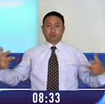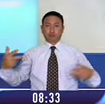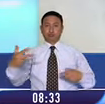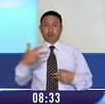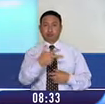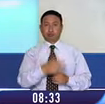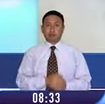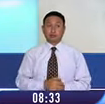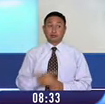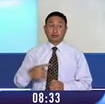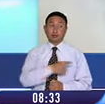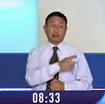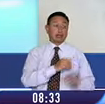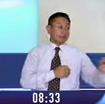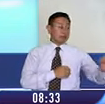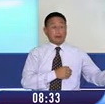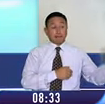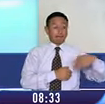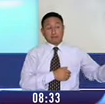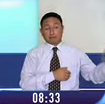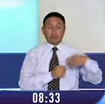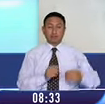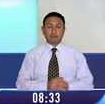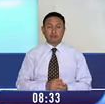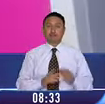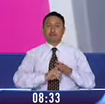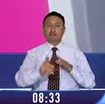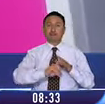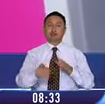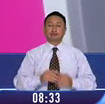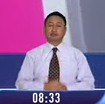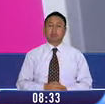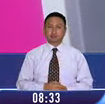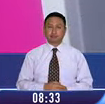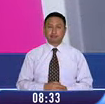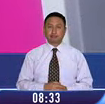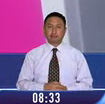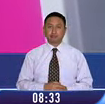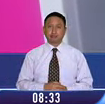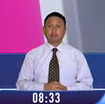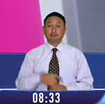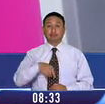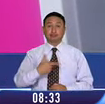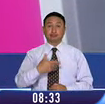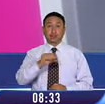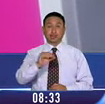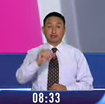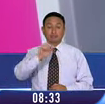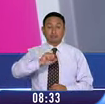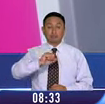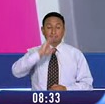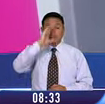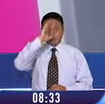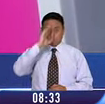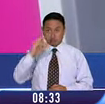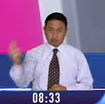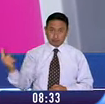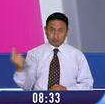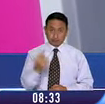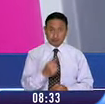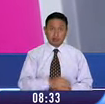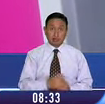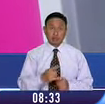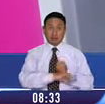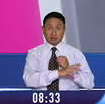por lo que dieron aviso a sus compinches y huyeron. Se comunicó que gracias a la presencia de los uniformados